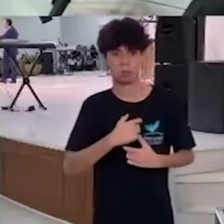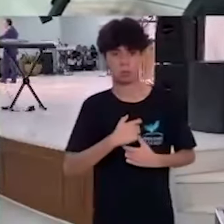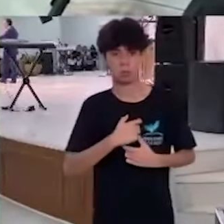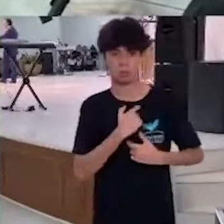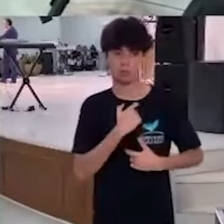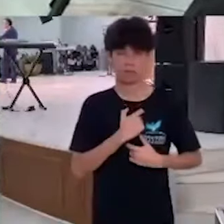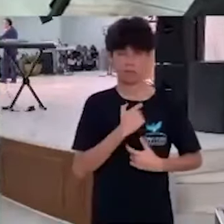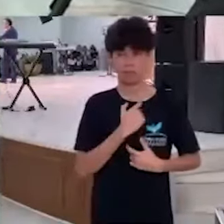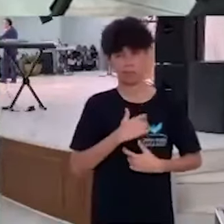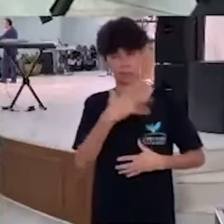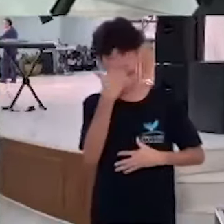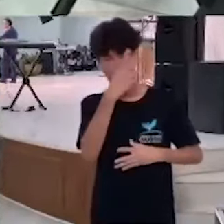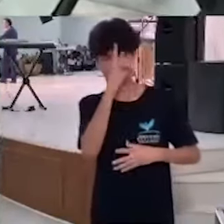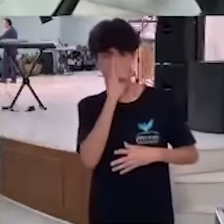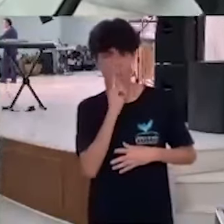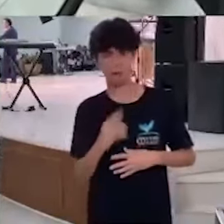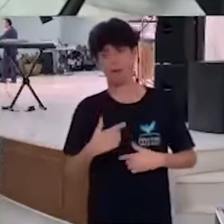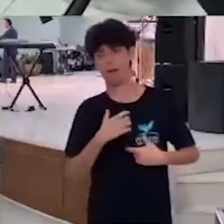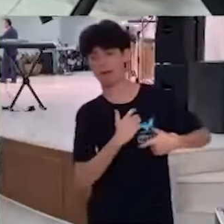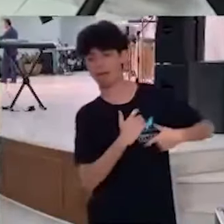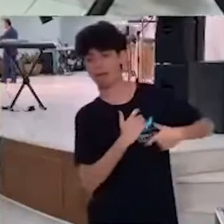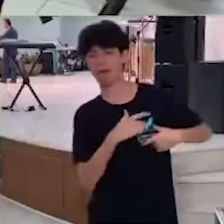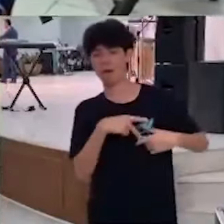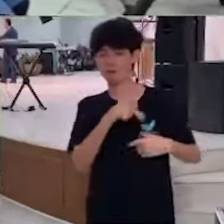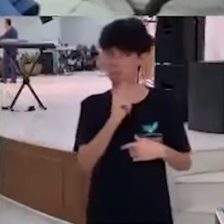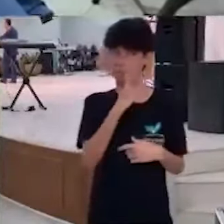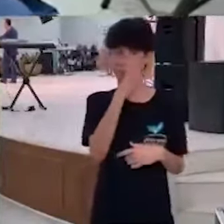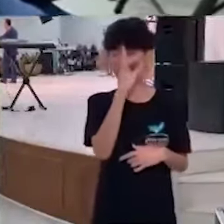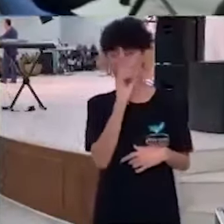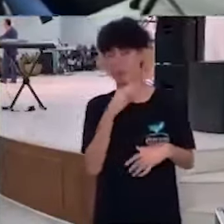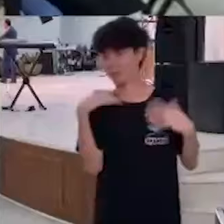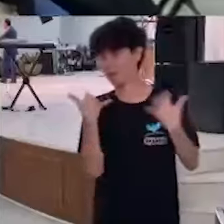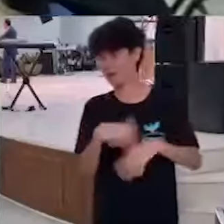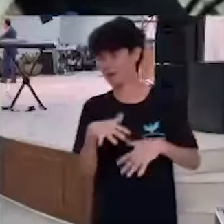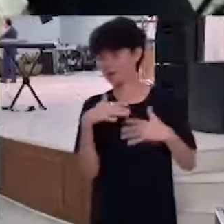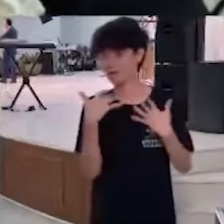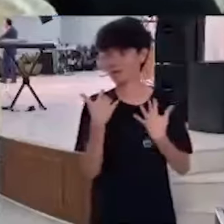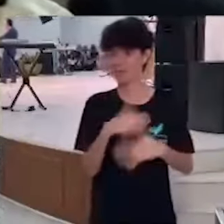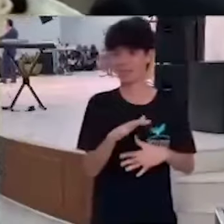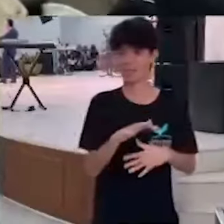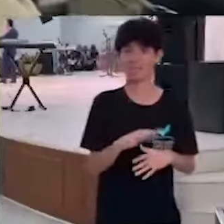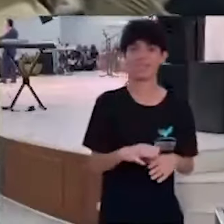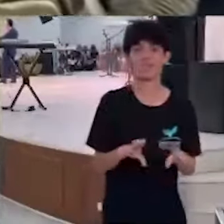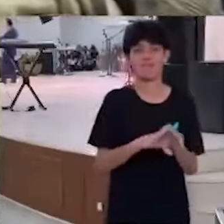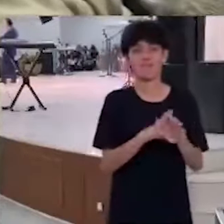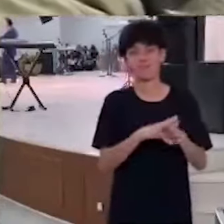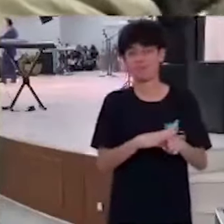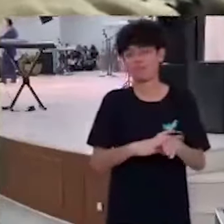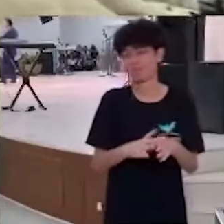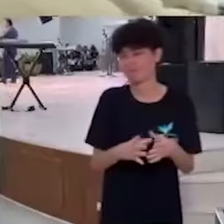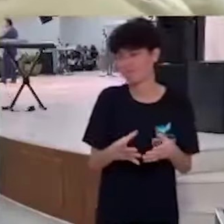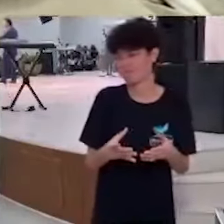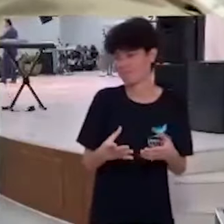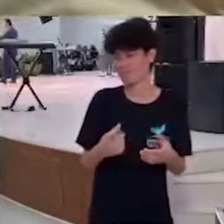chueca que te pusiste. Te veías, pero te veías guapísimo. Hasta te veías más varonil así con la corbata chueca,